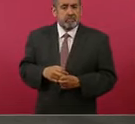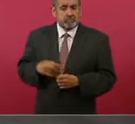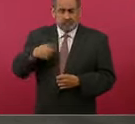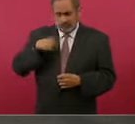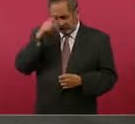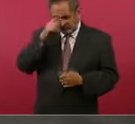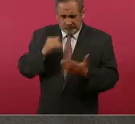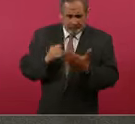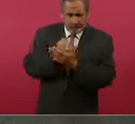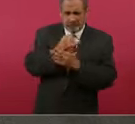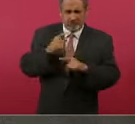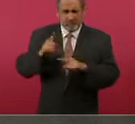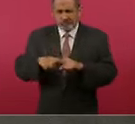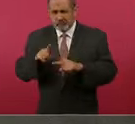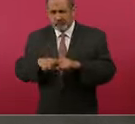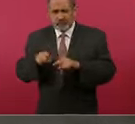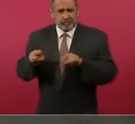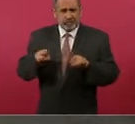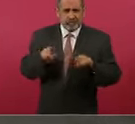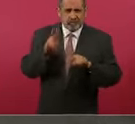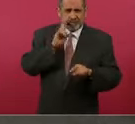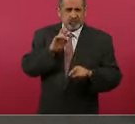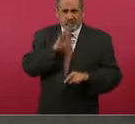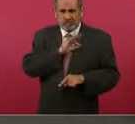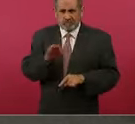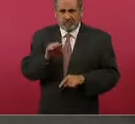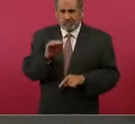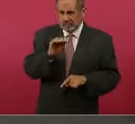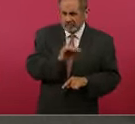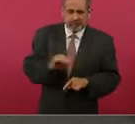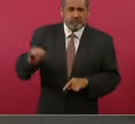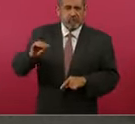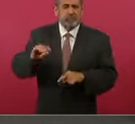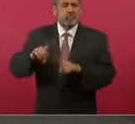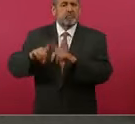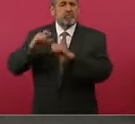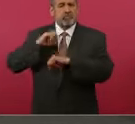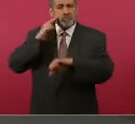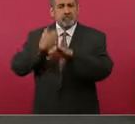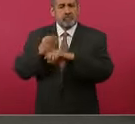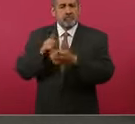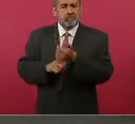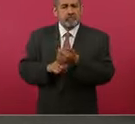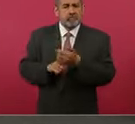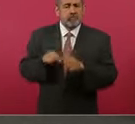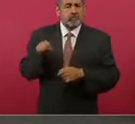decidir sobre quién podía hacerse cargo de la Secretaría